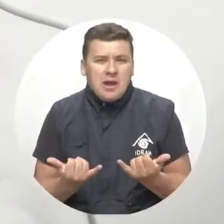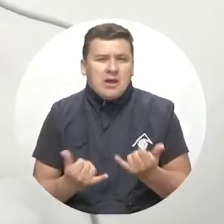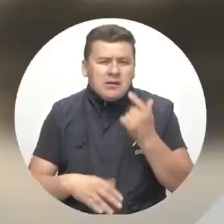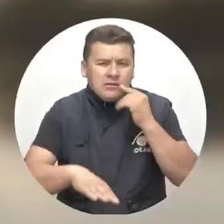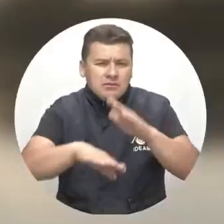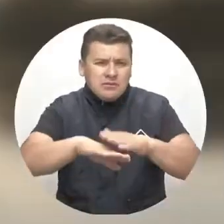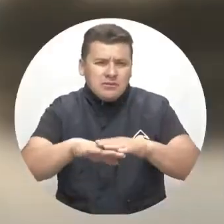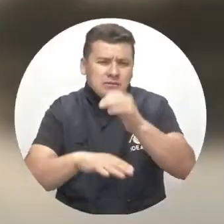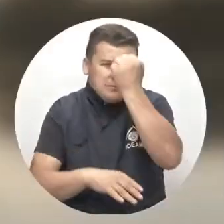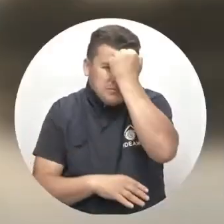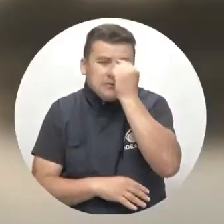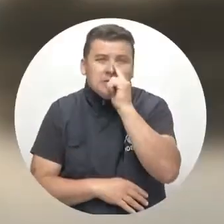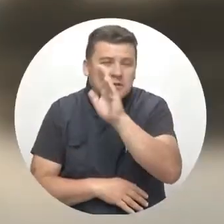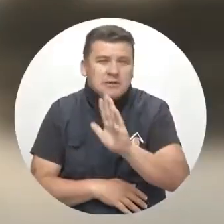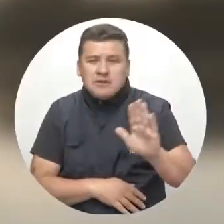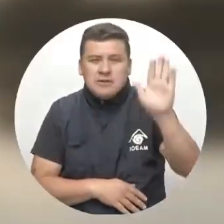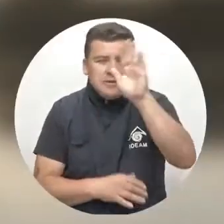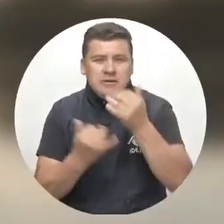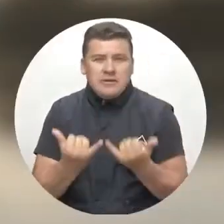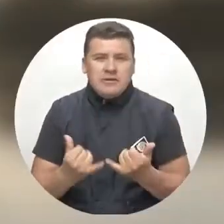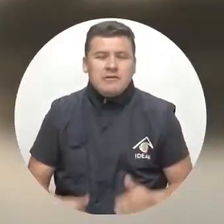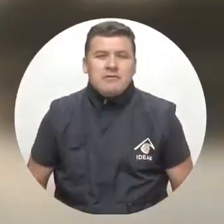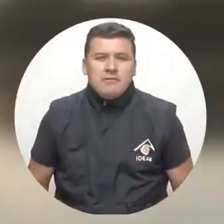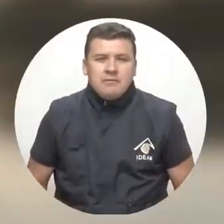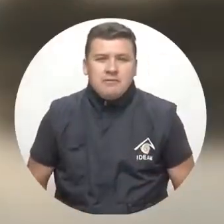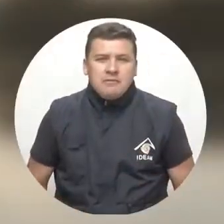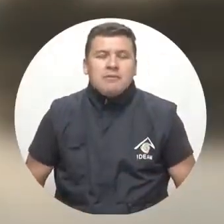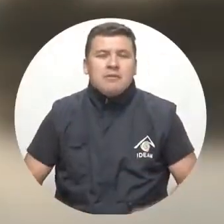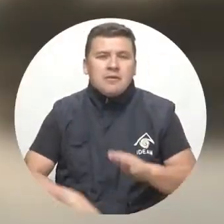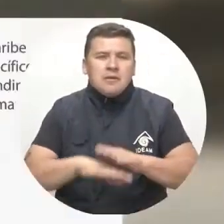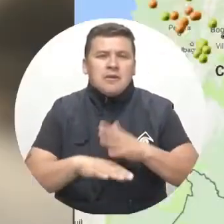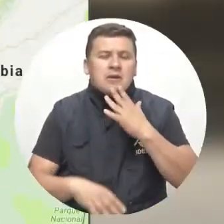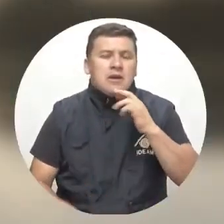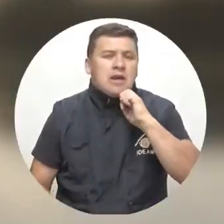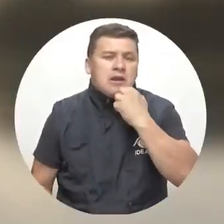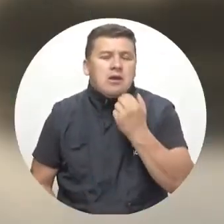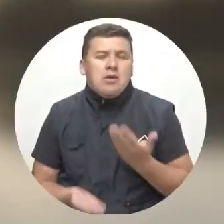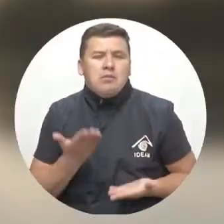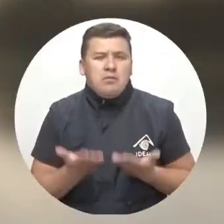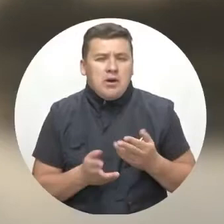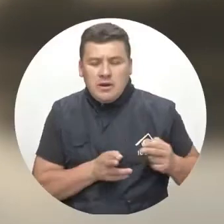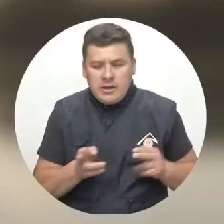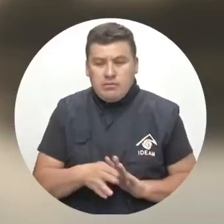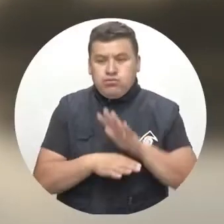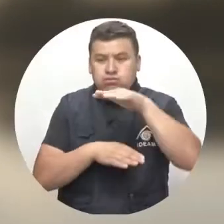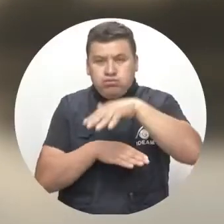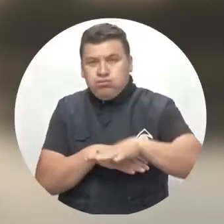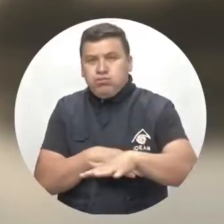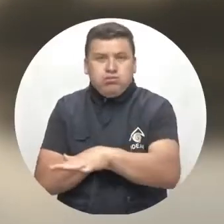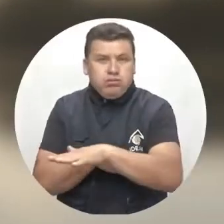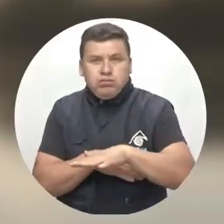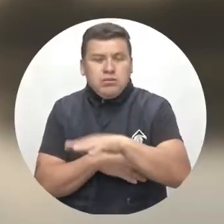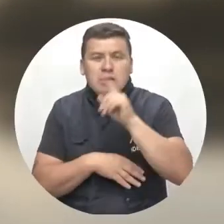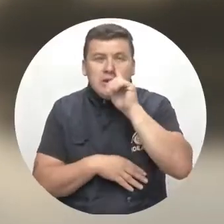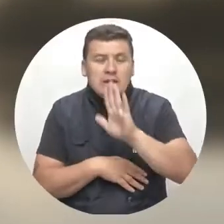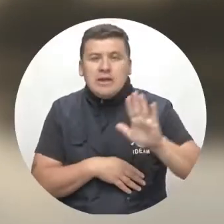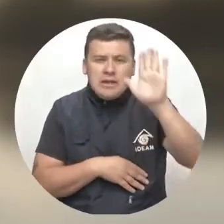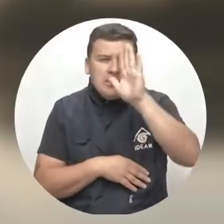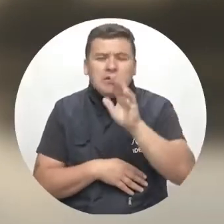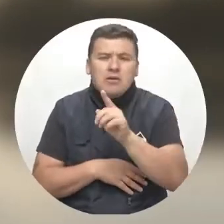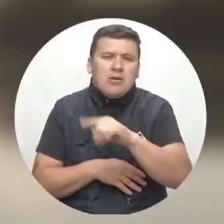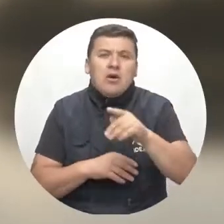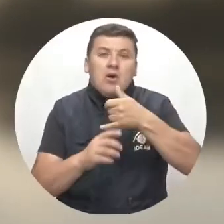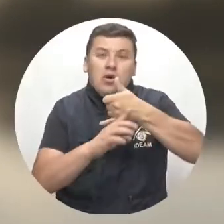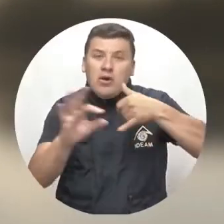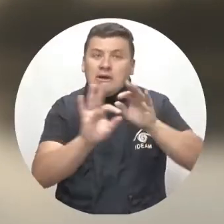Ahora, mucha atención a las principales alertas para hoy a nivel nacional. Alerta naranja por posibles crecientes en varias regiones del territorio nacional